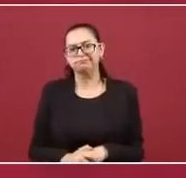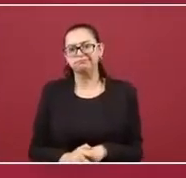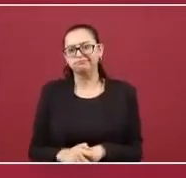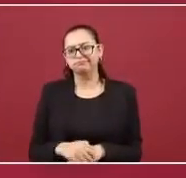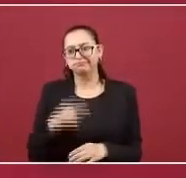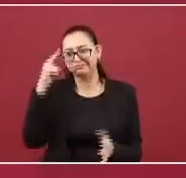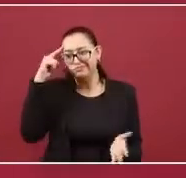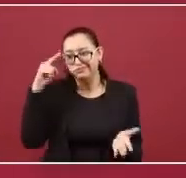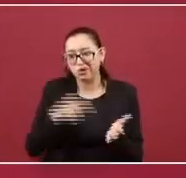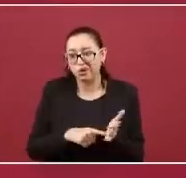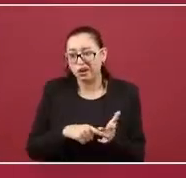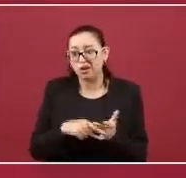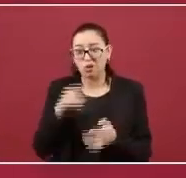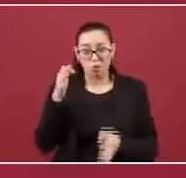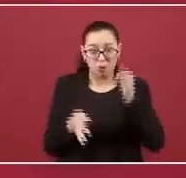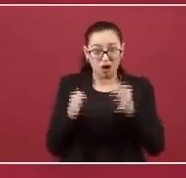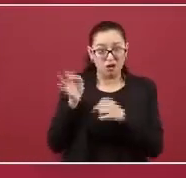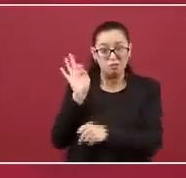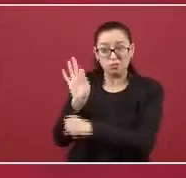ampare una irregularidad.